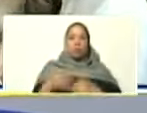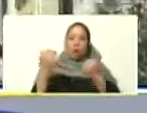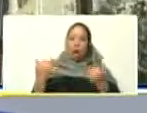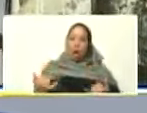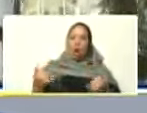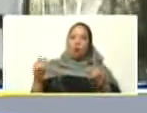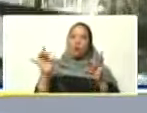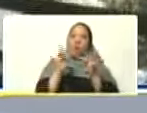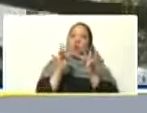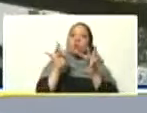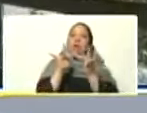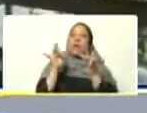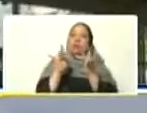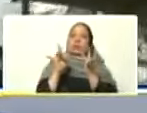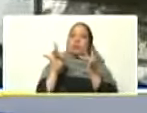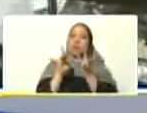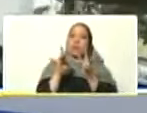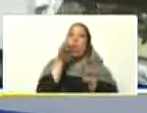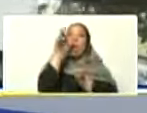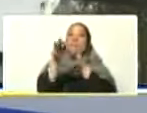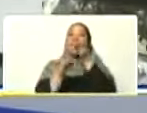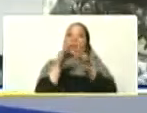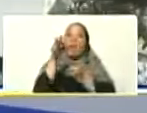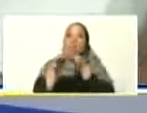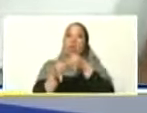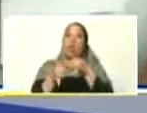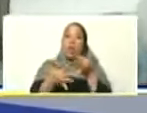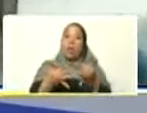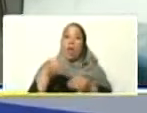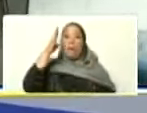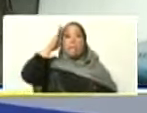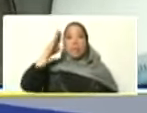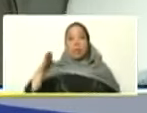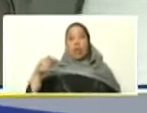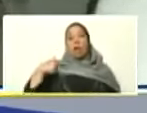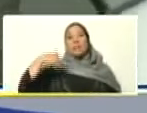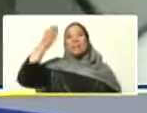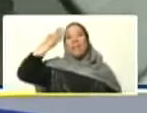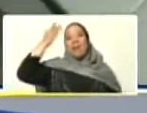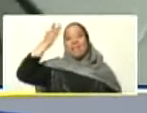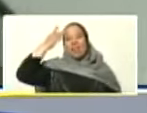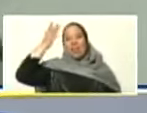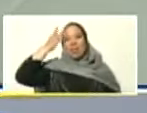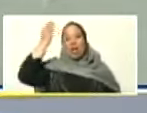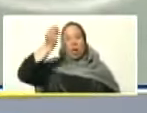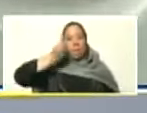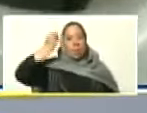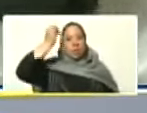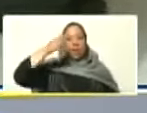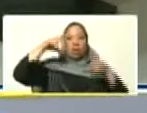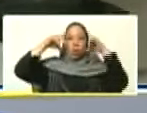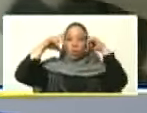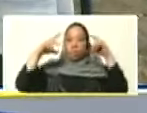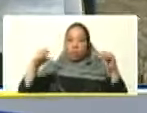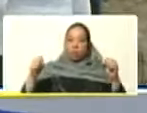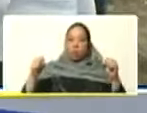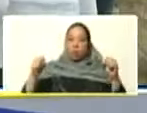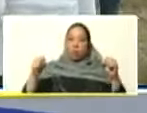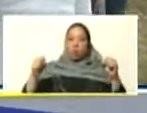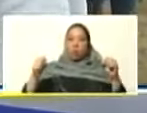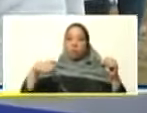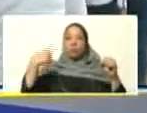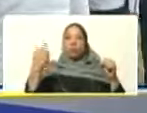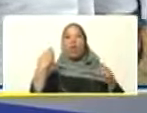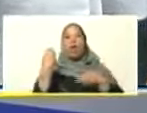pase. Para que Padrino explique, como estratega militar que es, pensador militar que es, de qué se trata